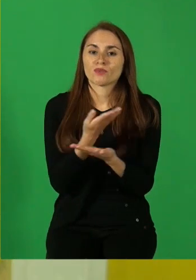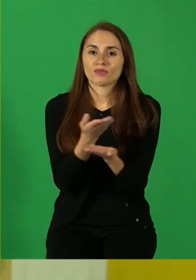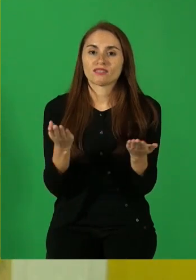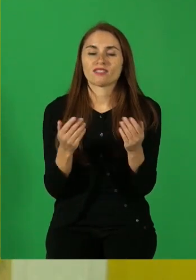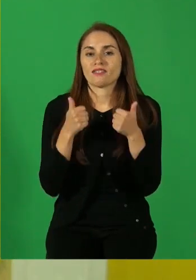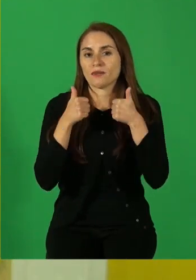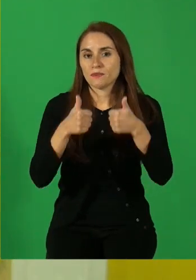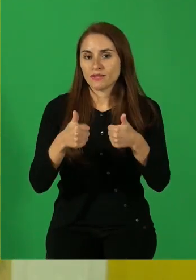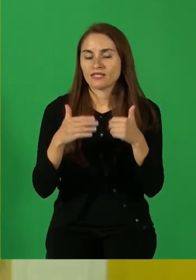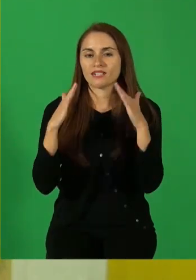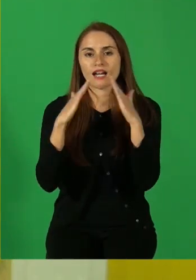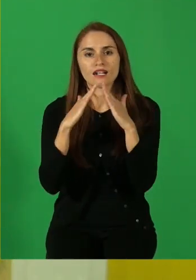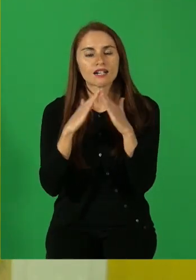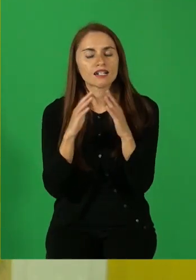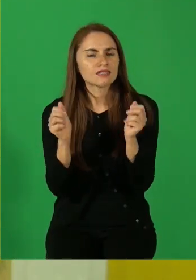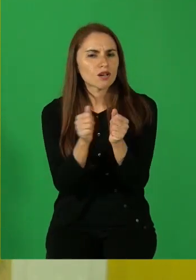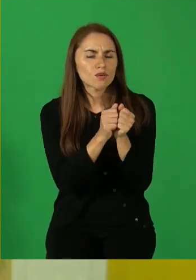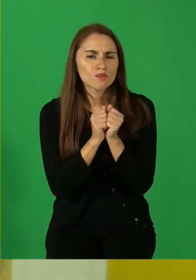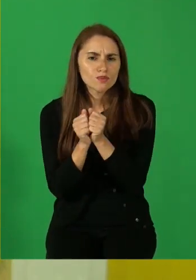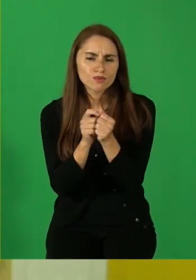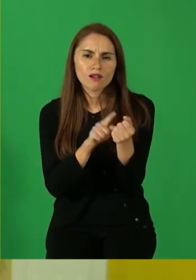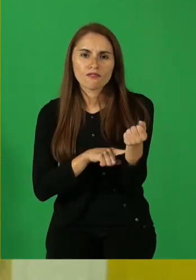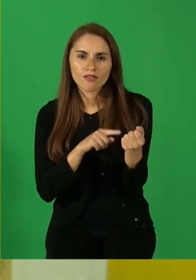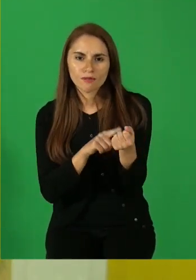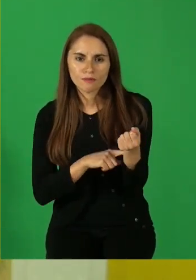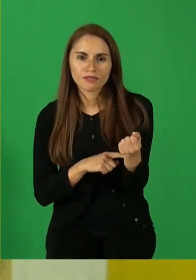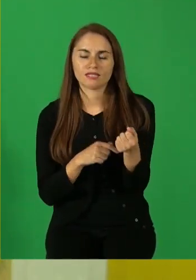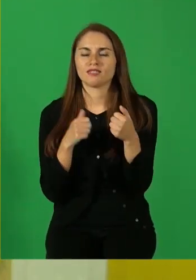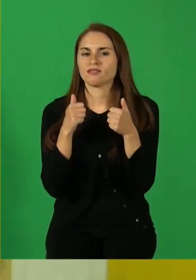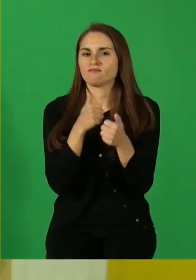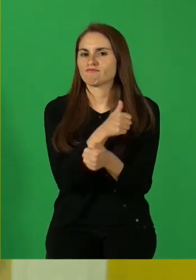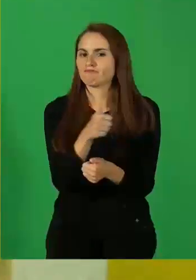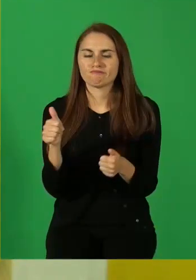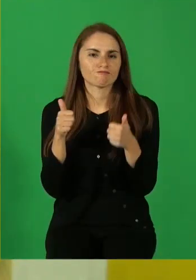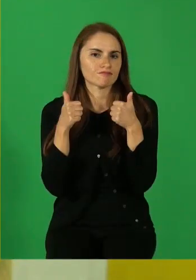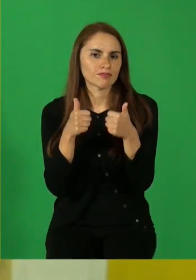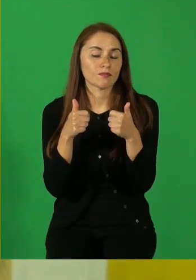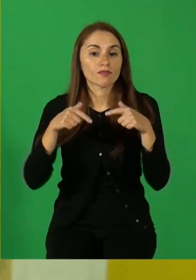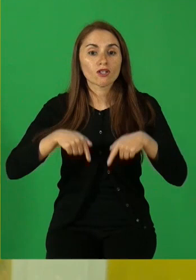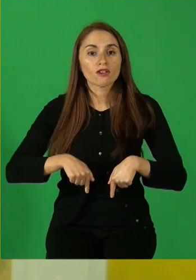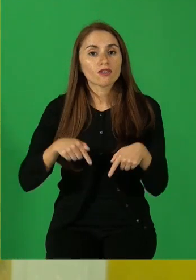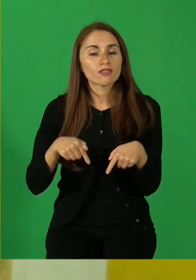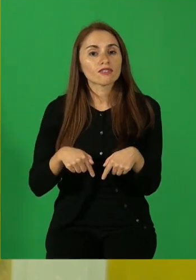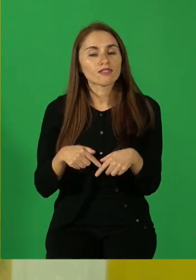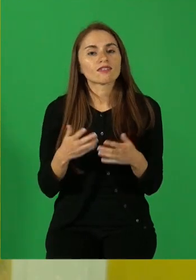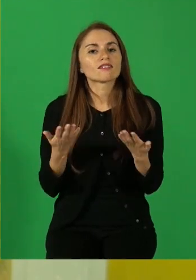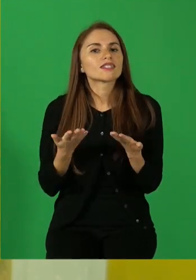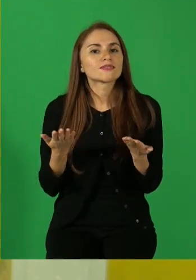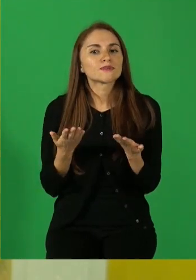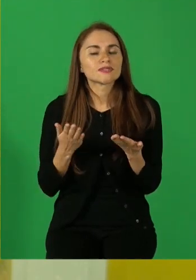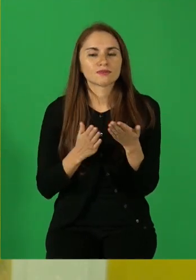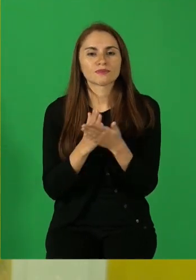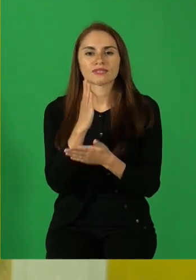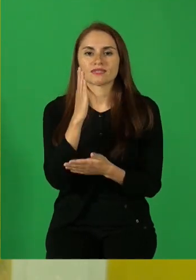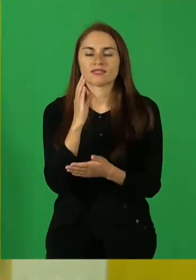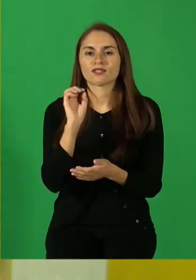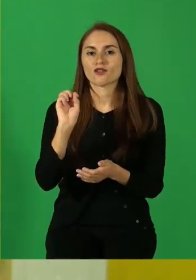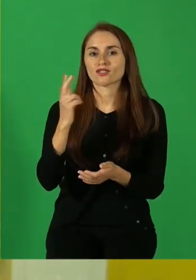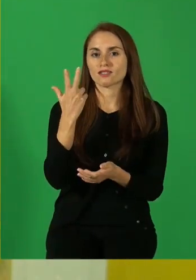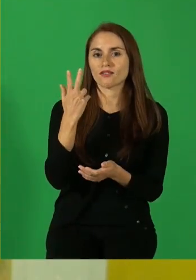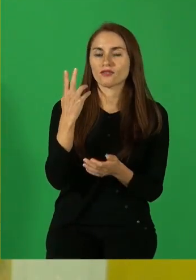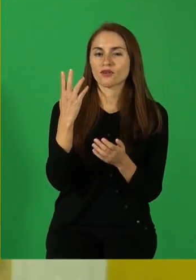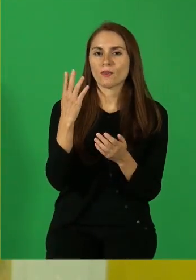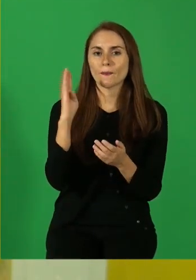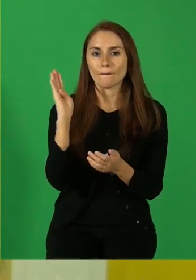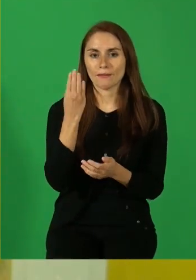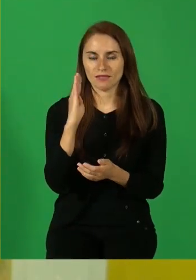su casa, que esté todo bien, que su familia se encuentre bien. En este día vamos a dar inicio con una clase de octavo